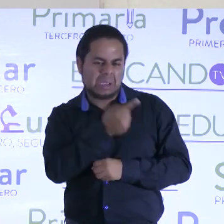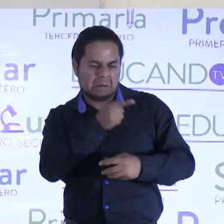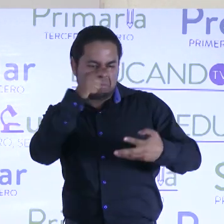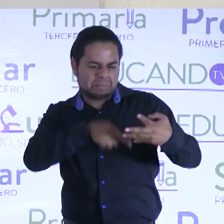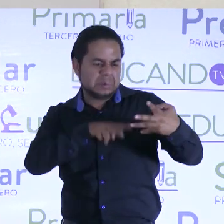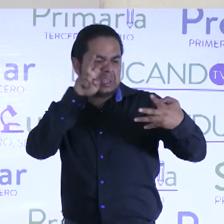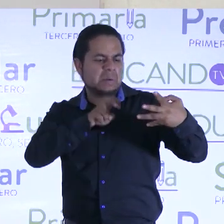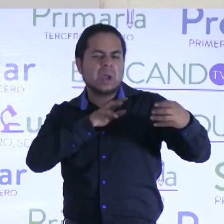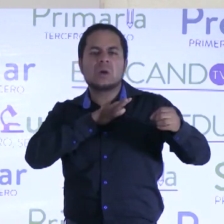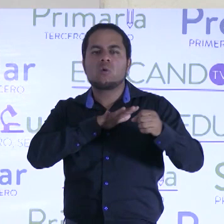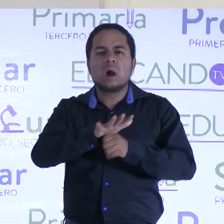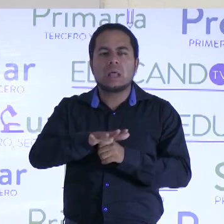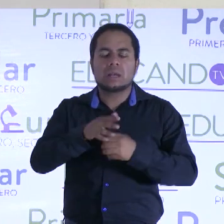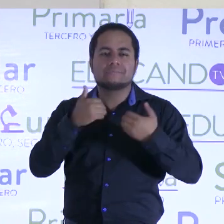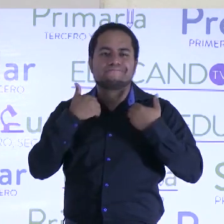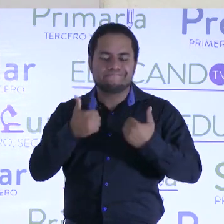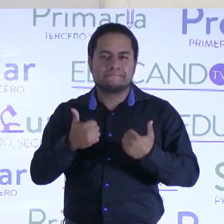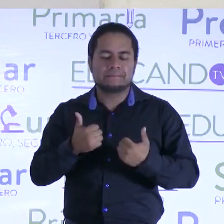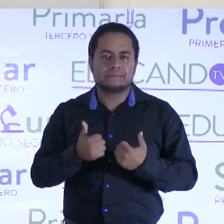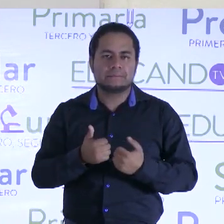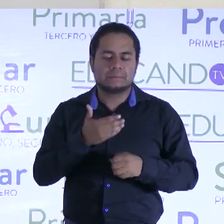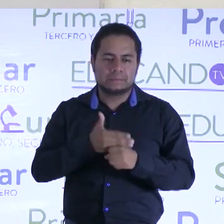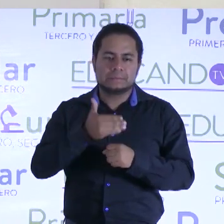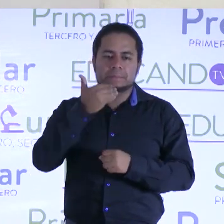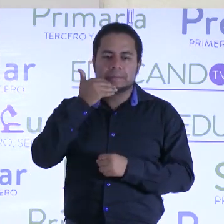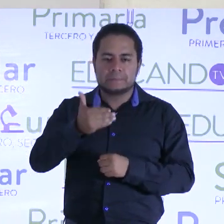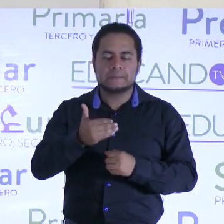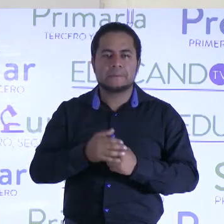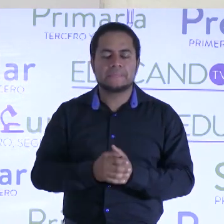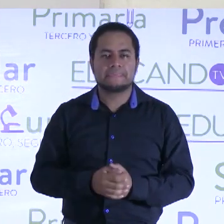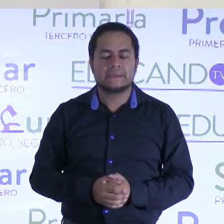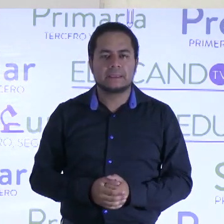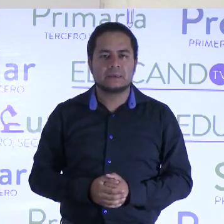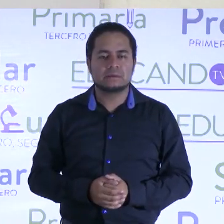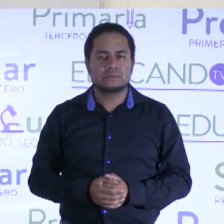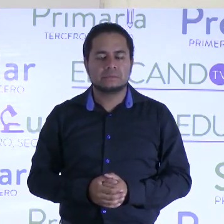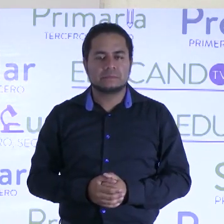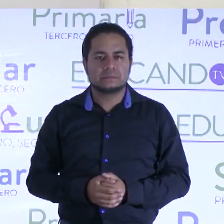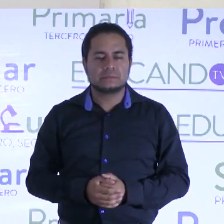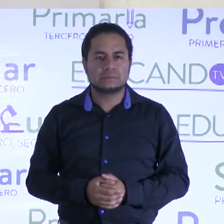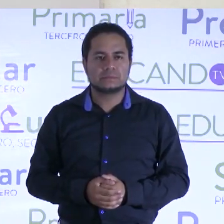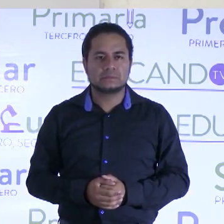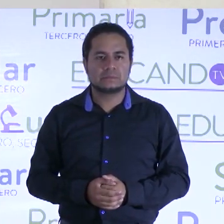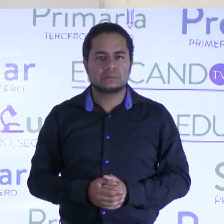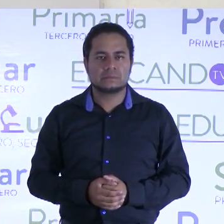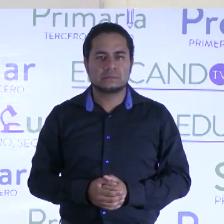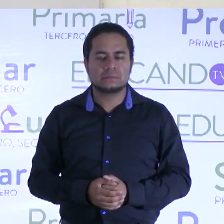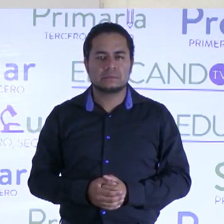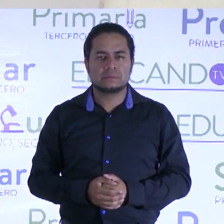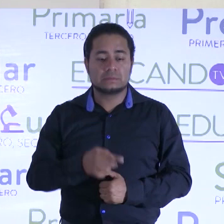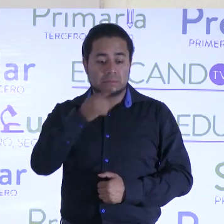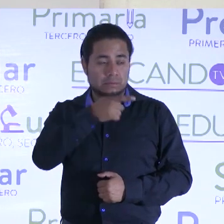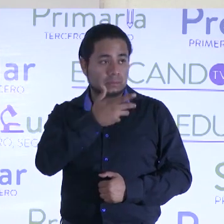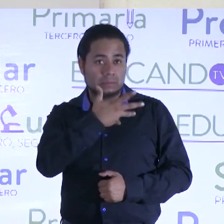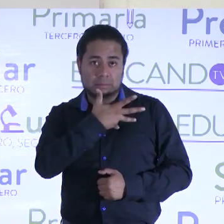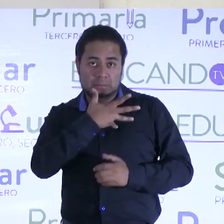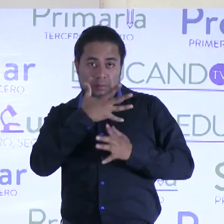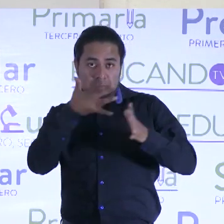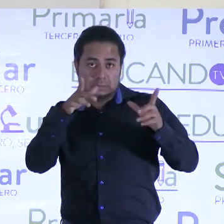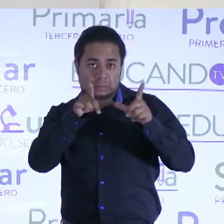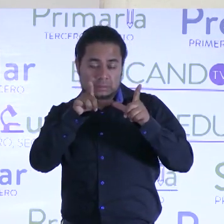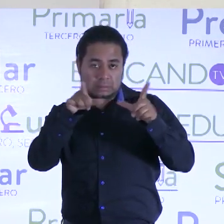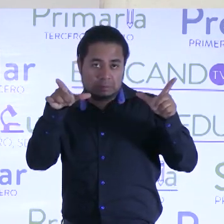está hablando. Muy bien, niños y niñas. Hasta aquí ya llevamos lo que son